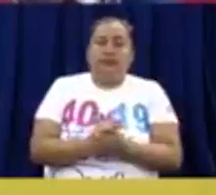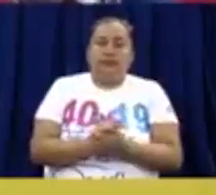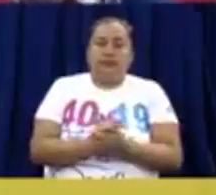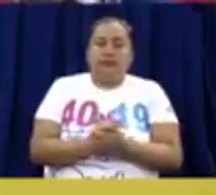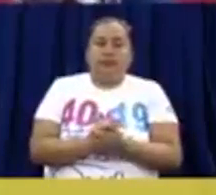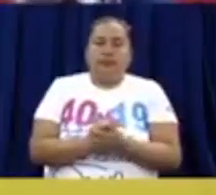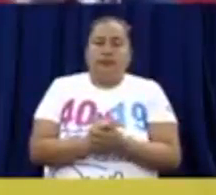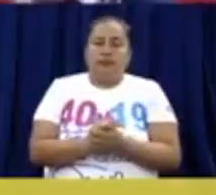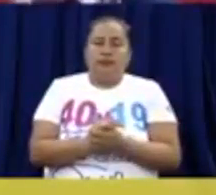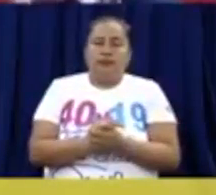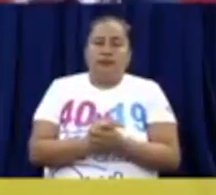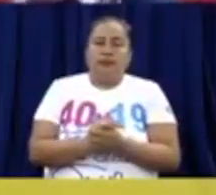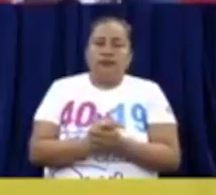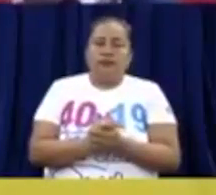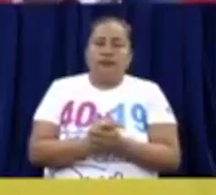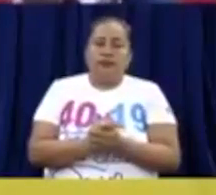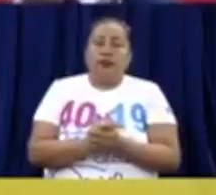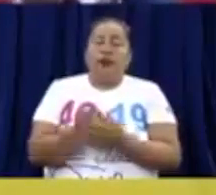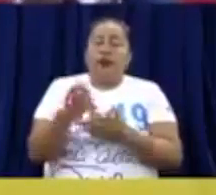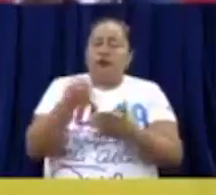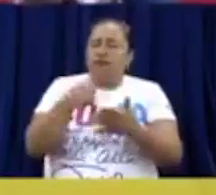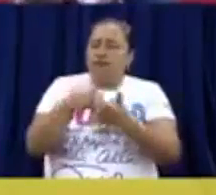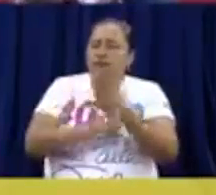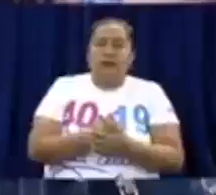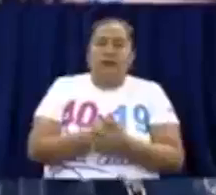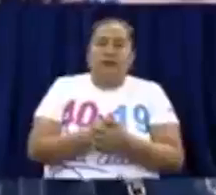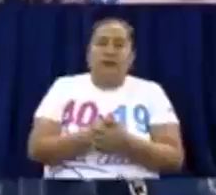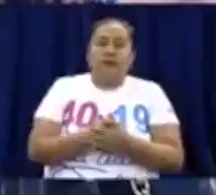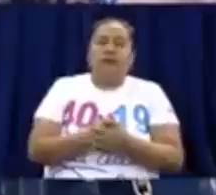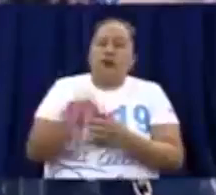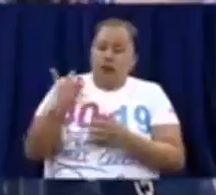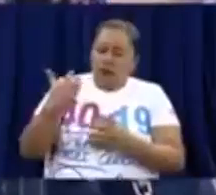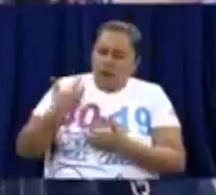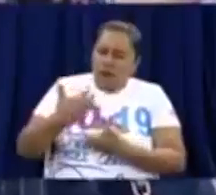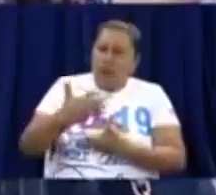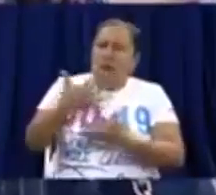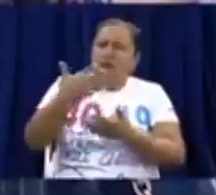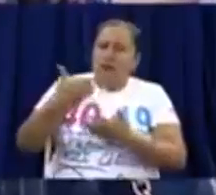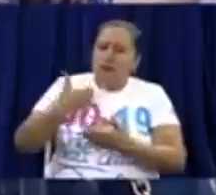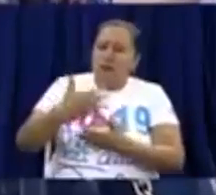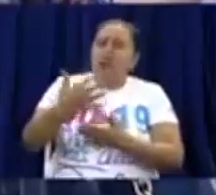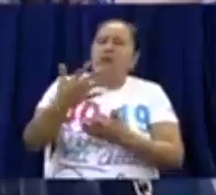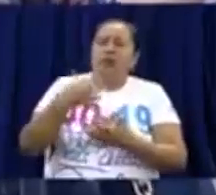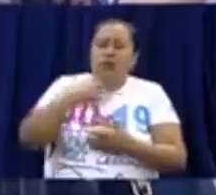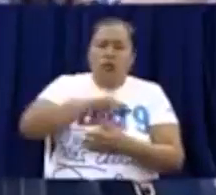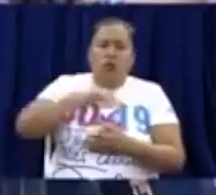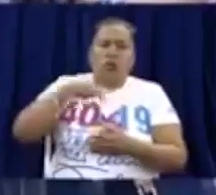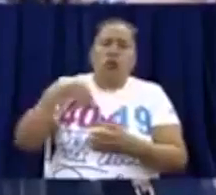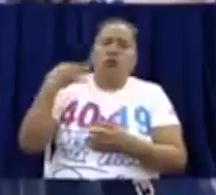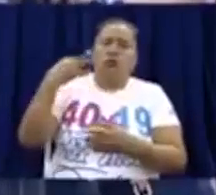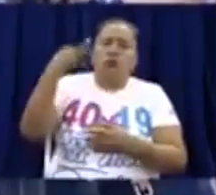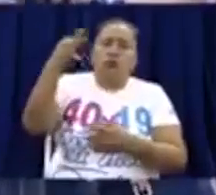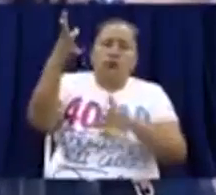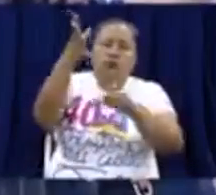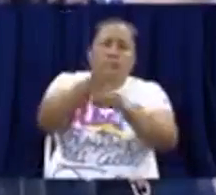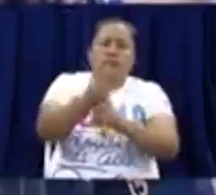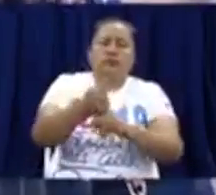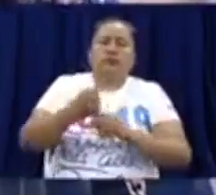Con empeño y esperanza. Adelante, que es nuestro el porvenir.